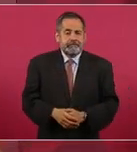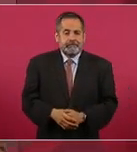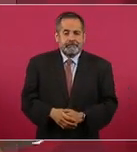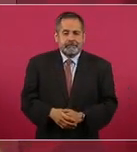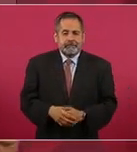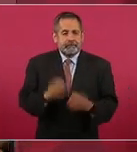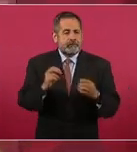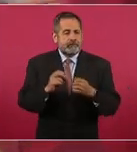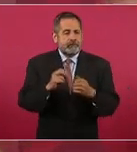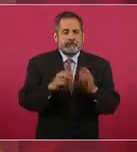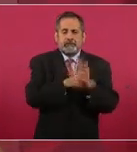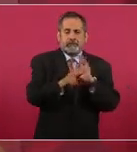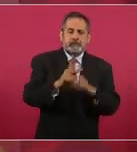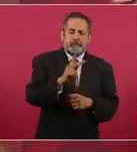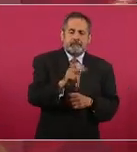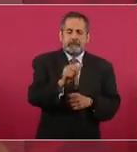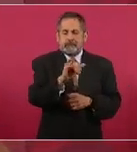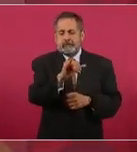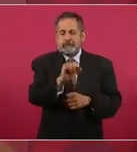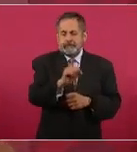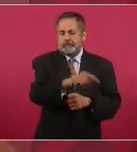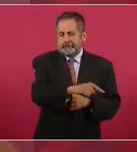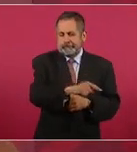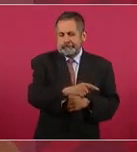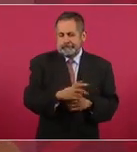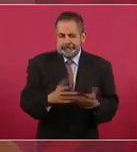o El País, y